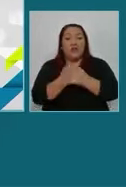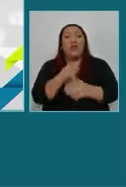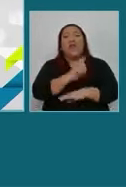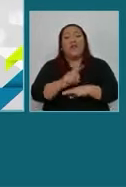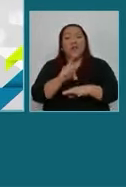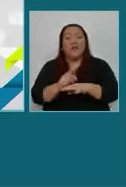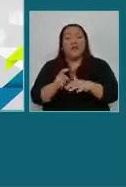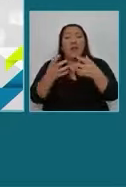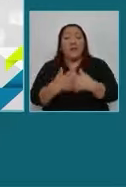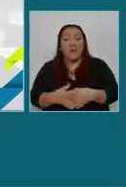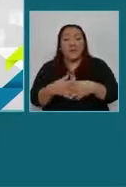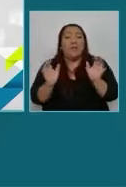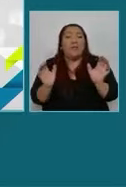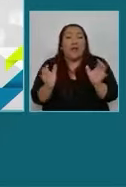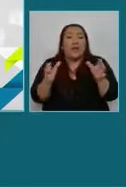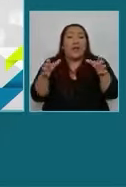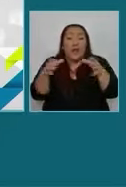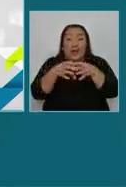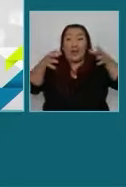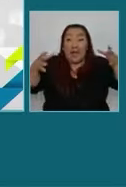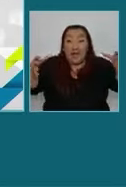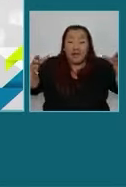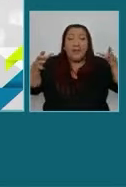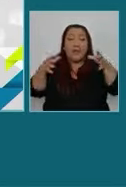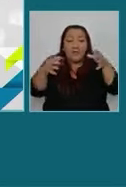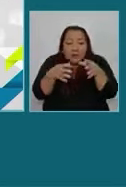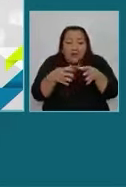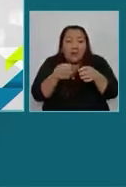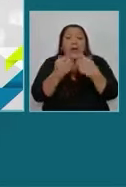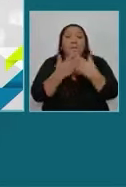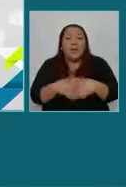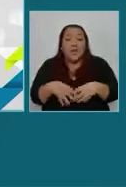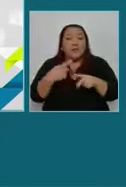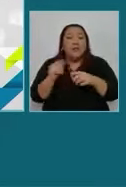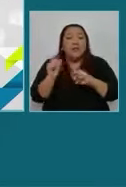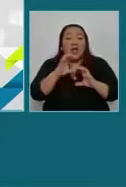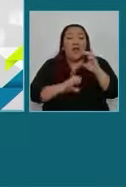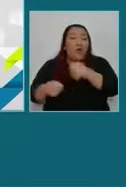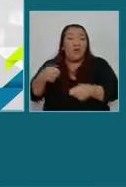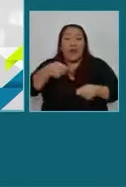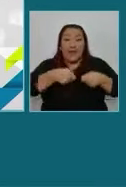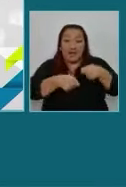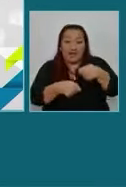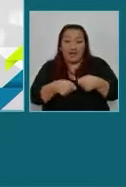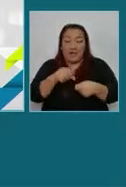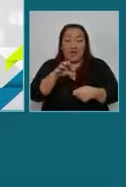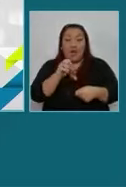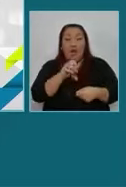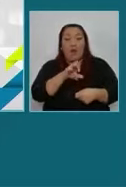industria, la micro, pequeña, mediana y gran empresa, el comercio interno y cooperativas. y específicamente en lo que son